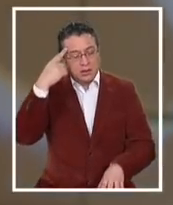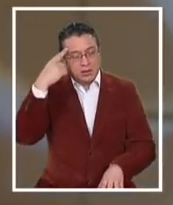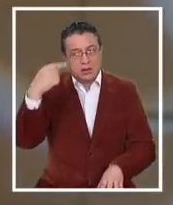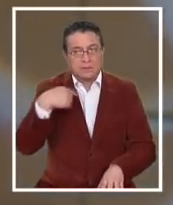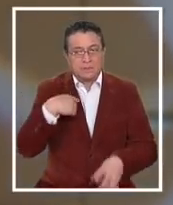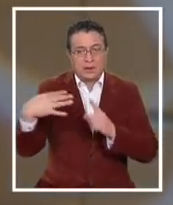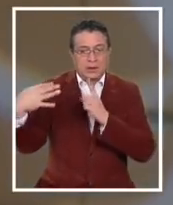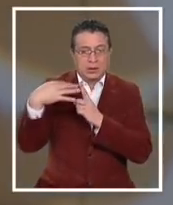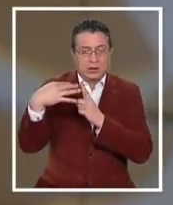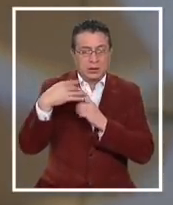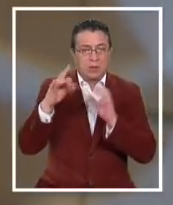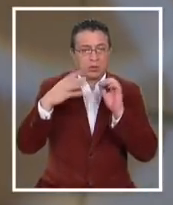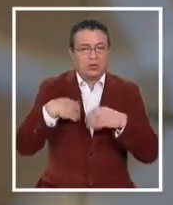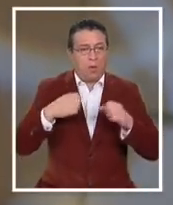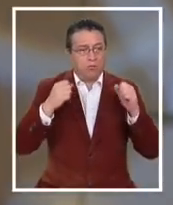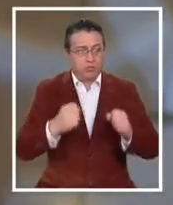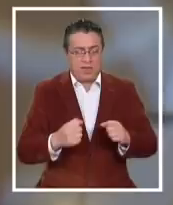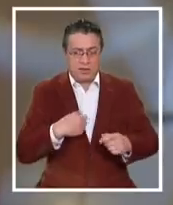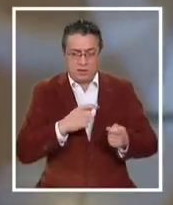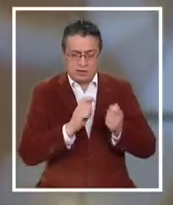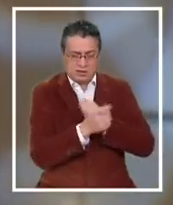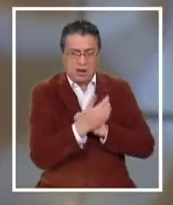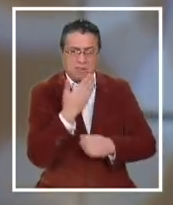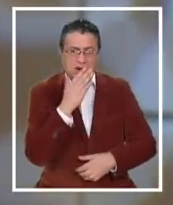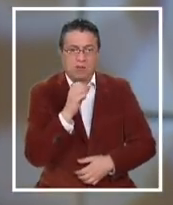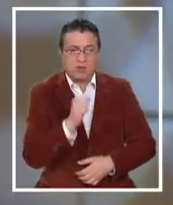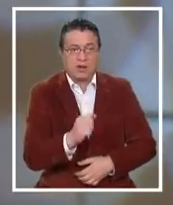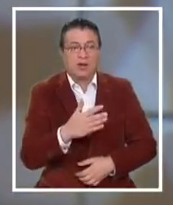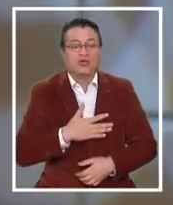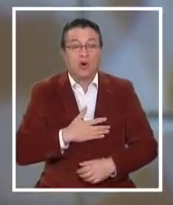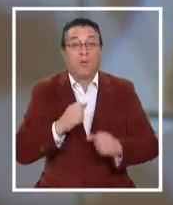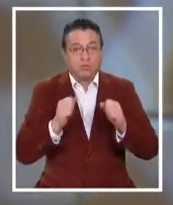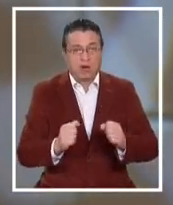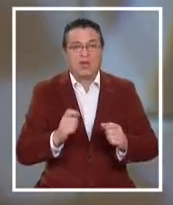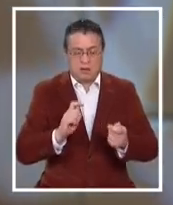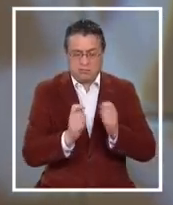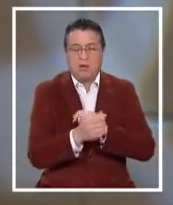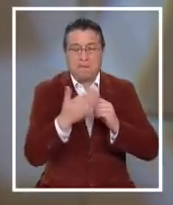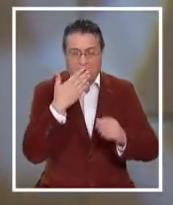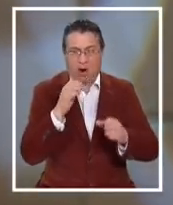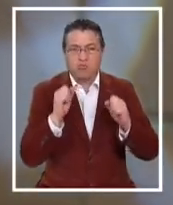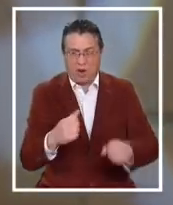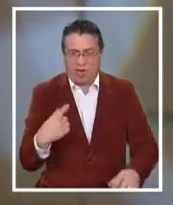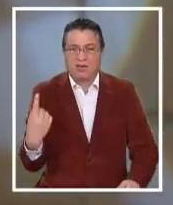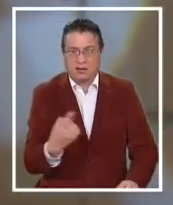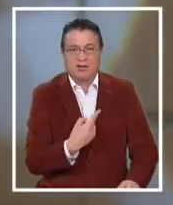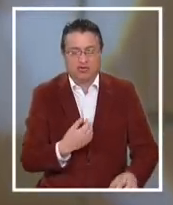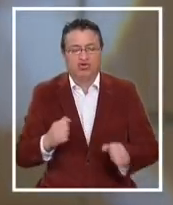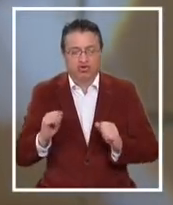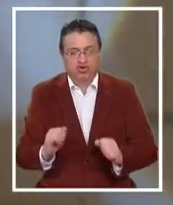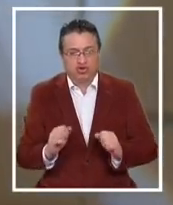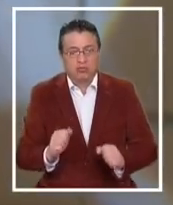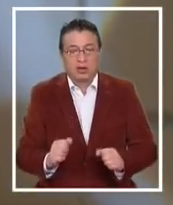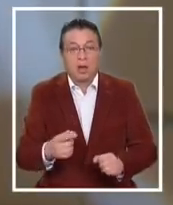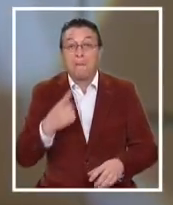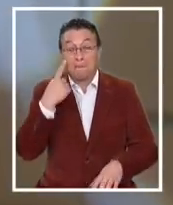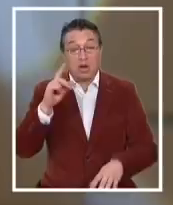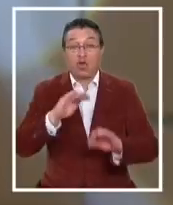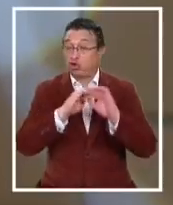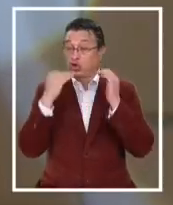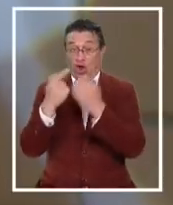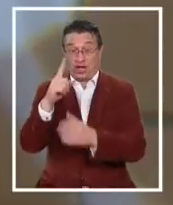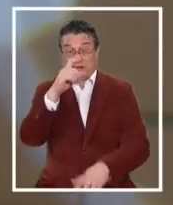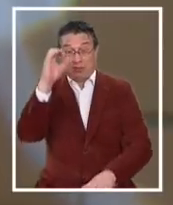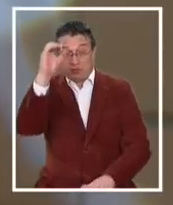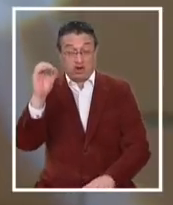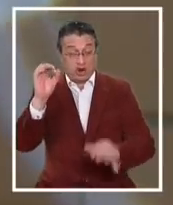si es que nosotros hubiésemos sido capaces de hacerlo mejor. Yo creo que hubiésemos sido capaces de hacerlo mejor. Eso no significa que hubiésemos hecho todo perfecto.